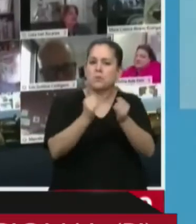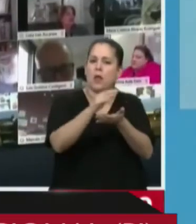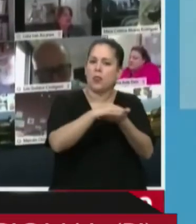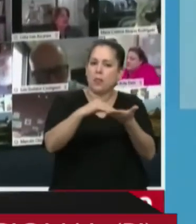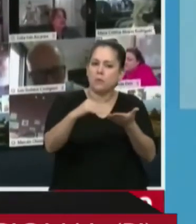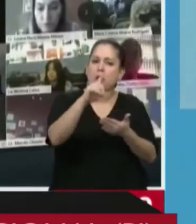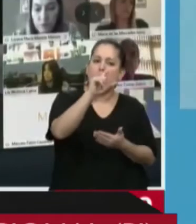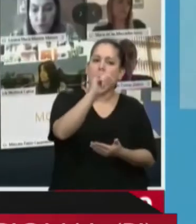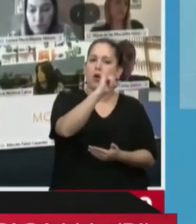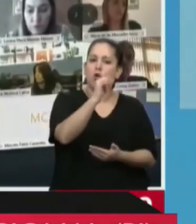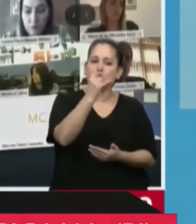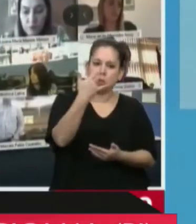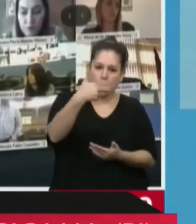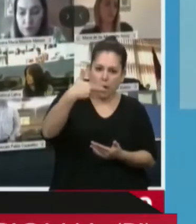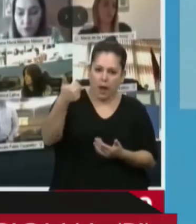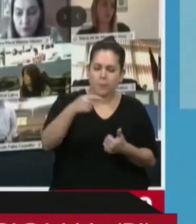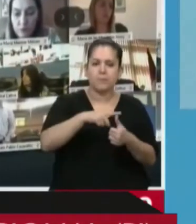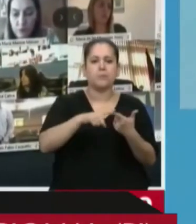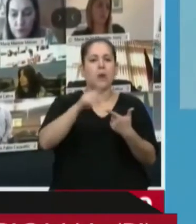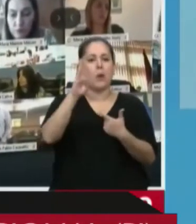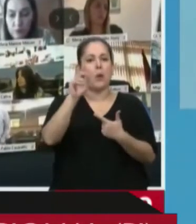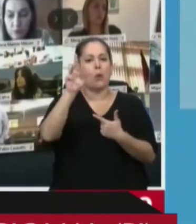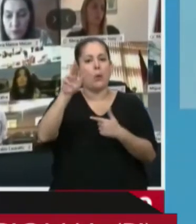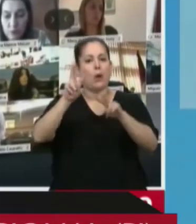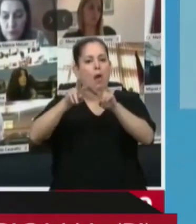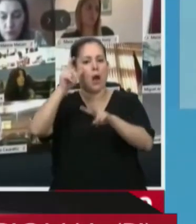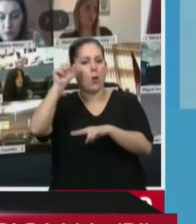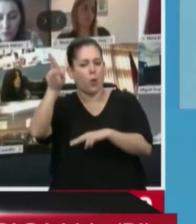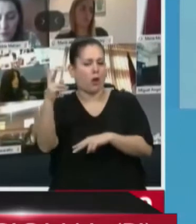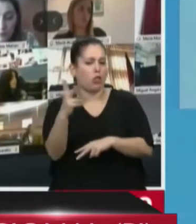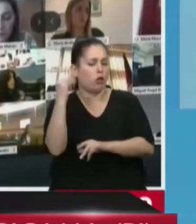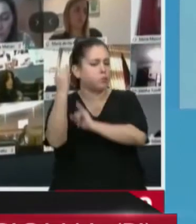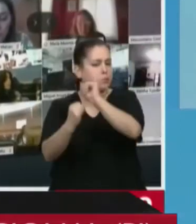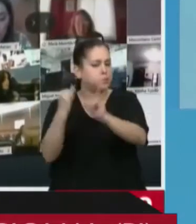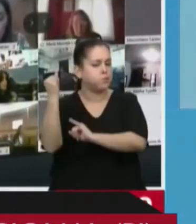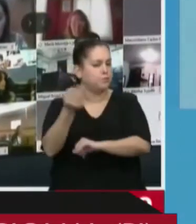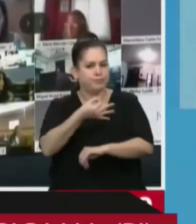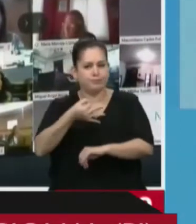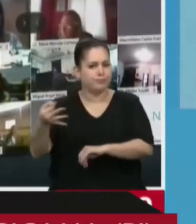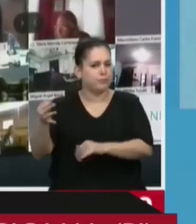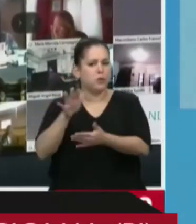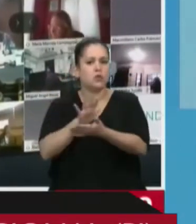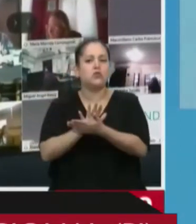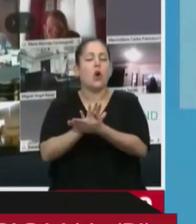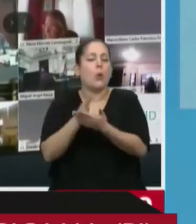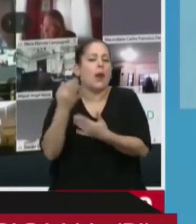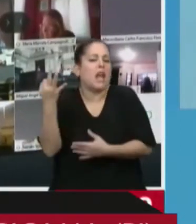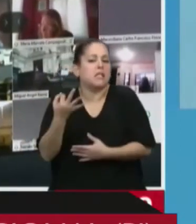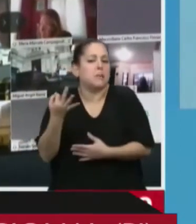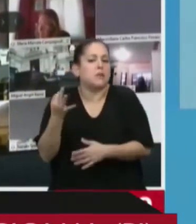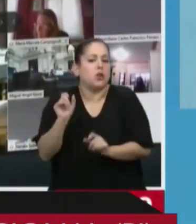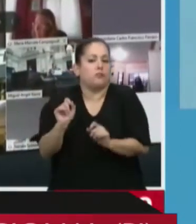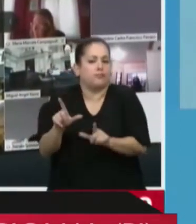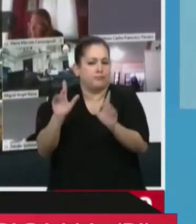ruralidad, para las escuelas rurales y para los alumnos del último ciclo de la escuela secundaria. En realidad, lo que nosotros hicimos ayer